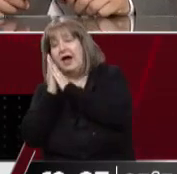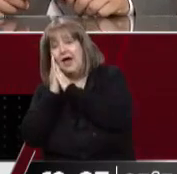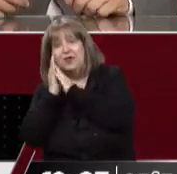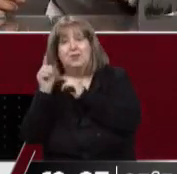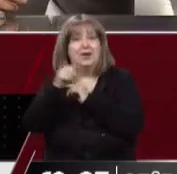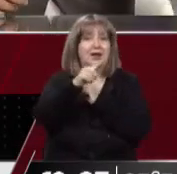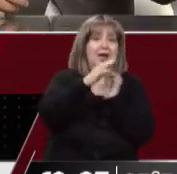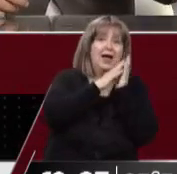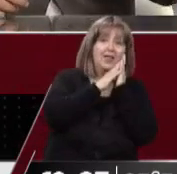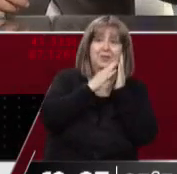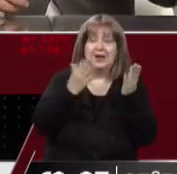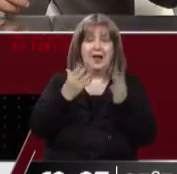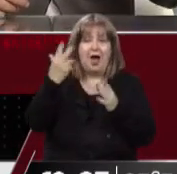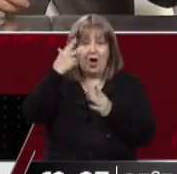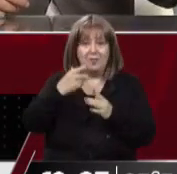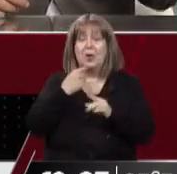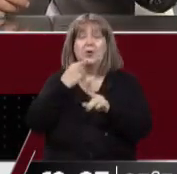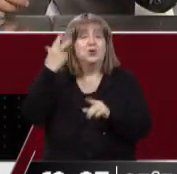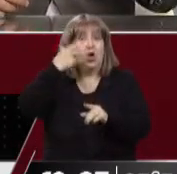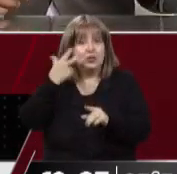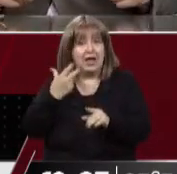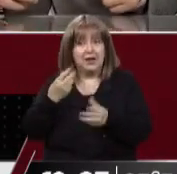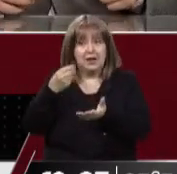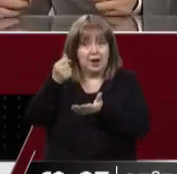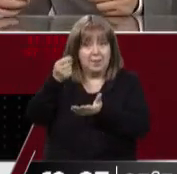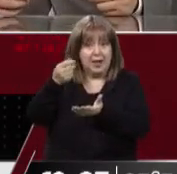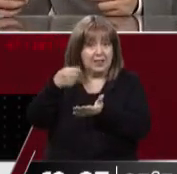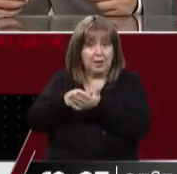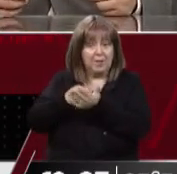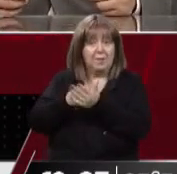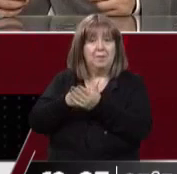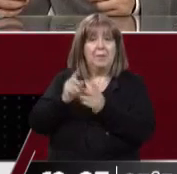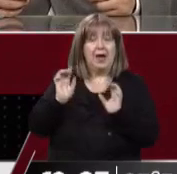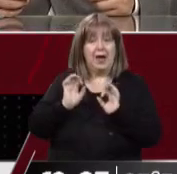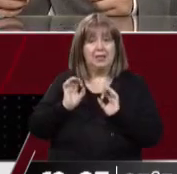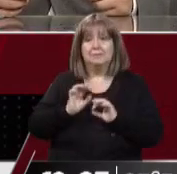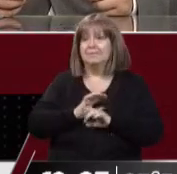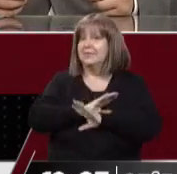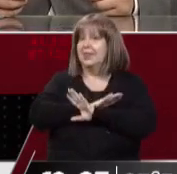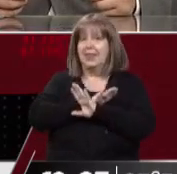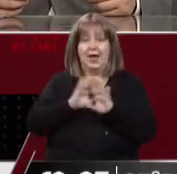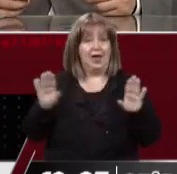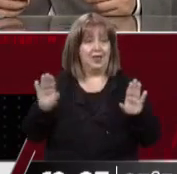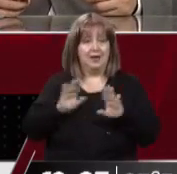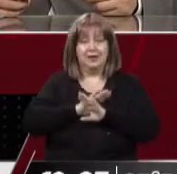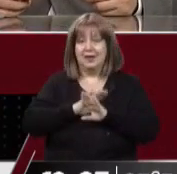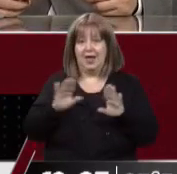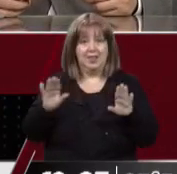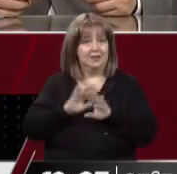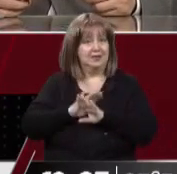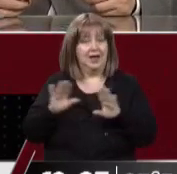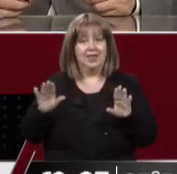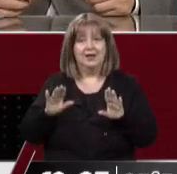todo igual. ¿No tenés ni un solo hotel, nada comprado? Nosotros no pagamos ni un solo hospedaje, somos recontra